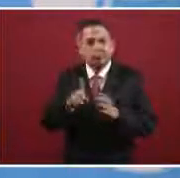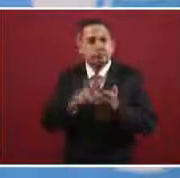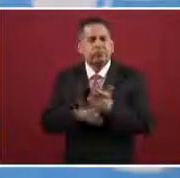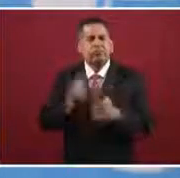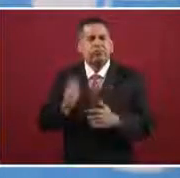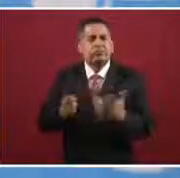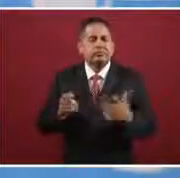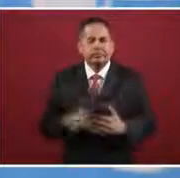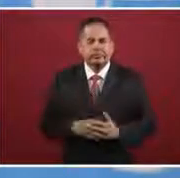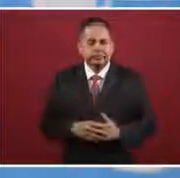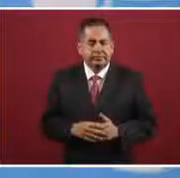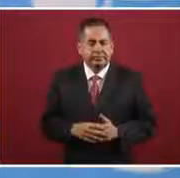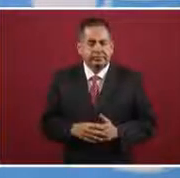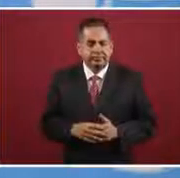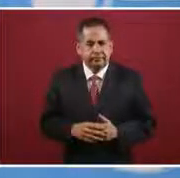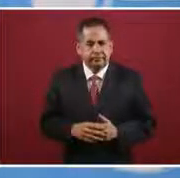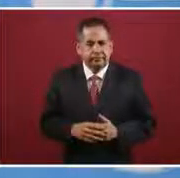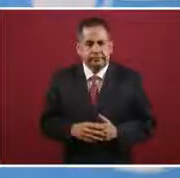raíz